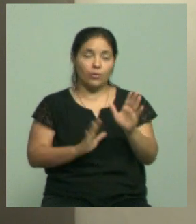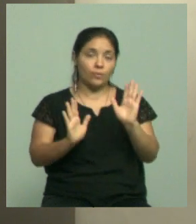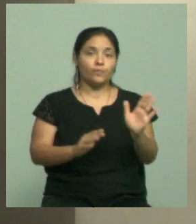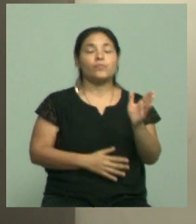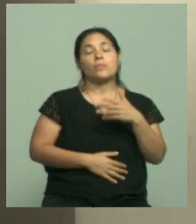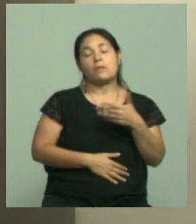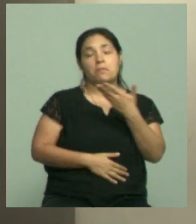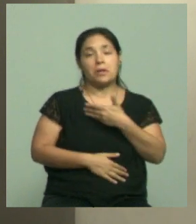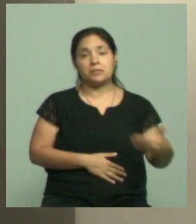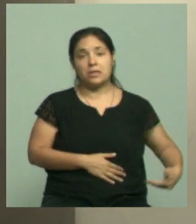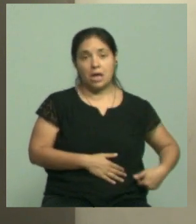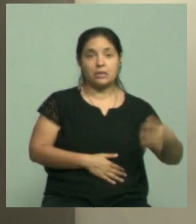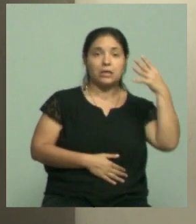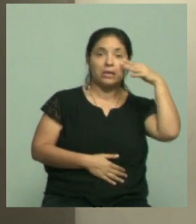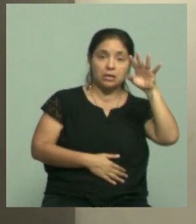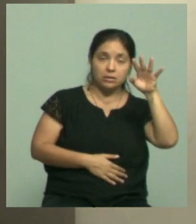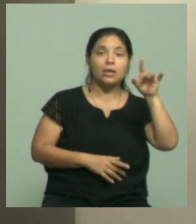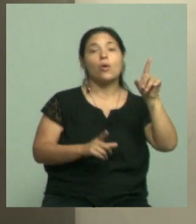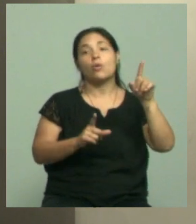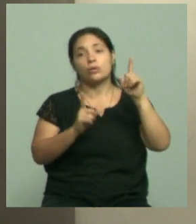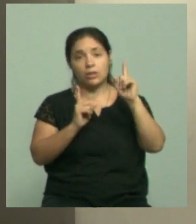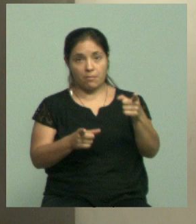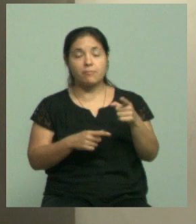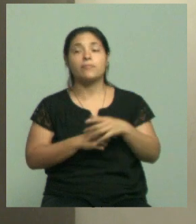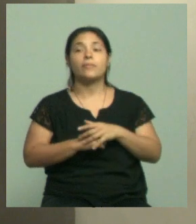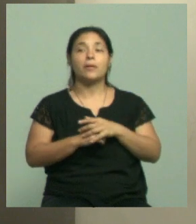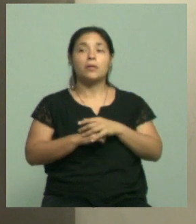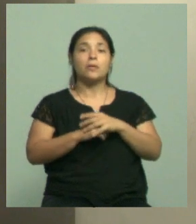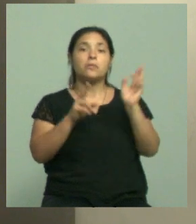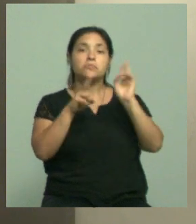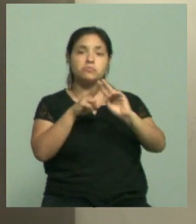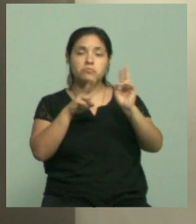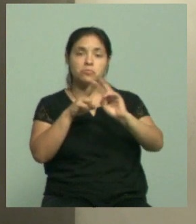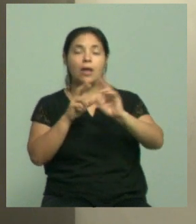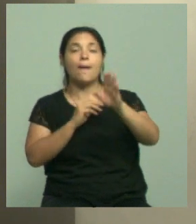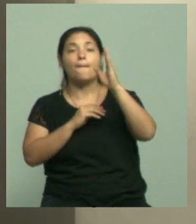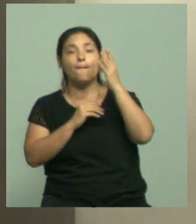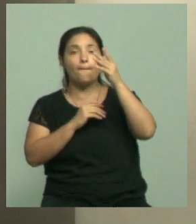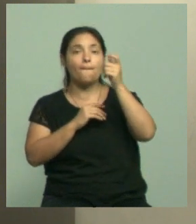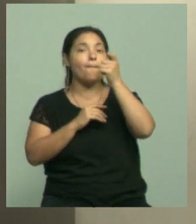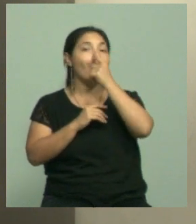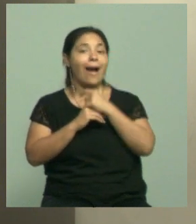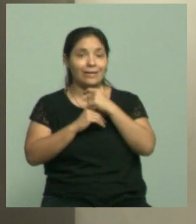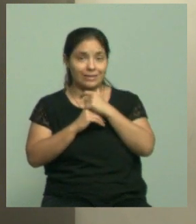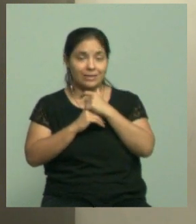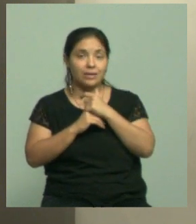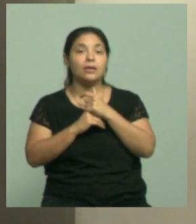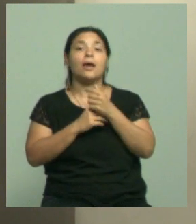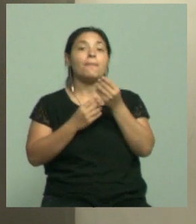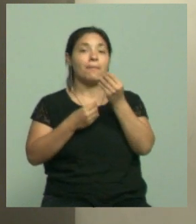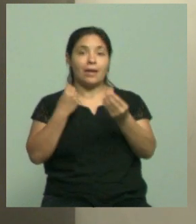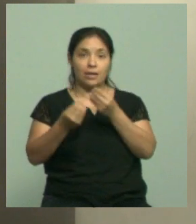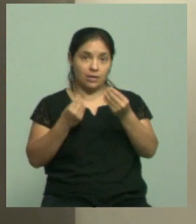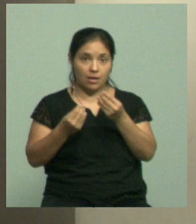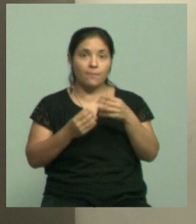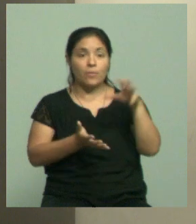Cristina Fernández de Kirchner, como las adendas que se realizaron durante la presidencia de Macri, a los fines de garantizar de que en